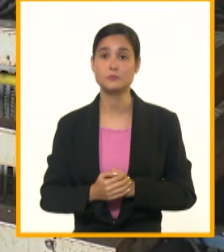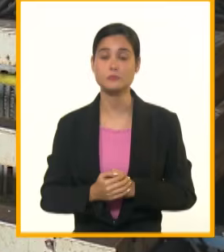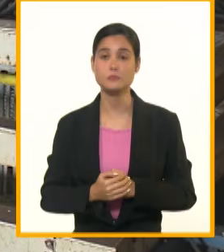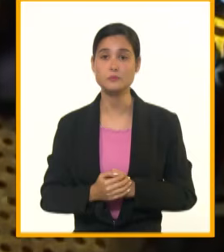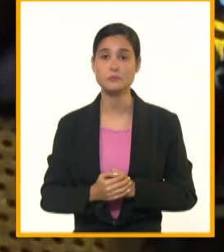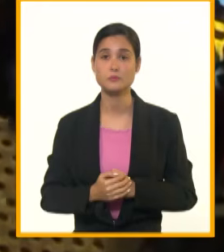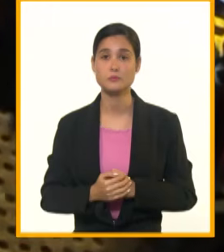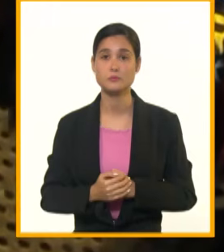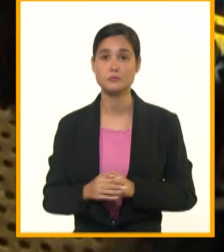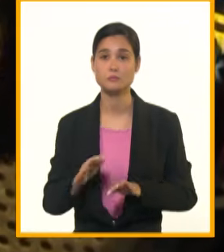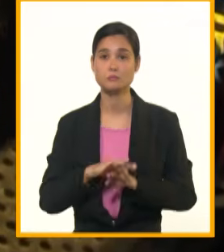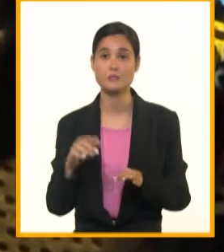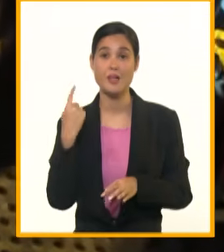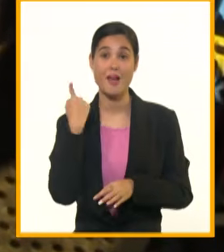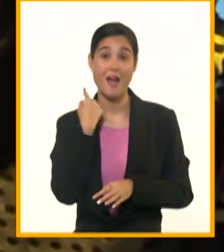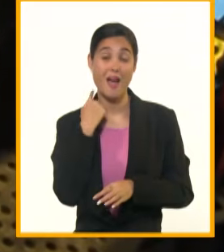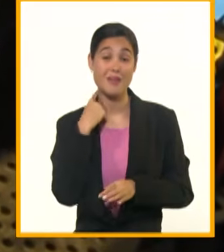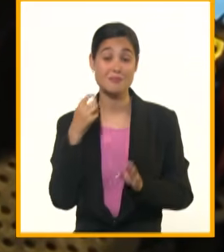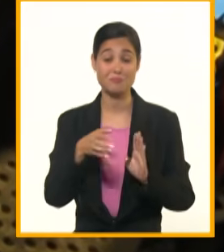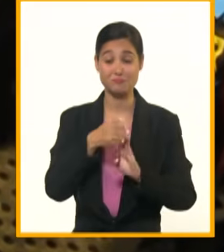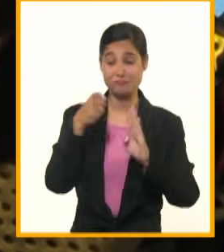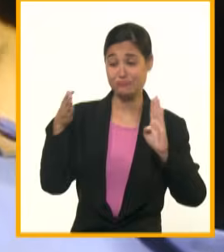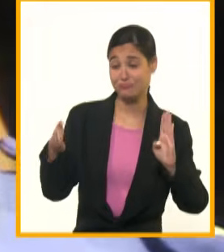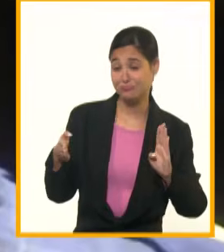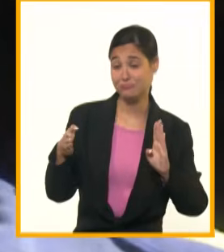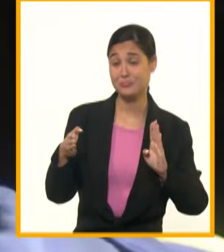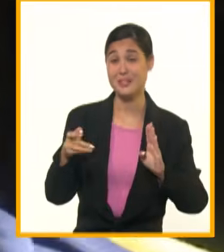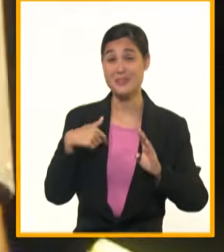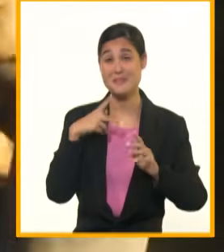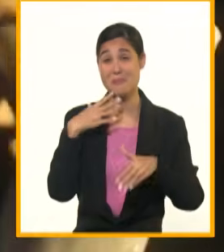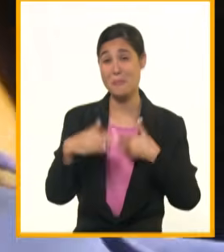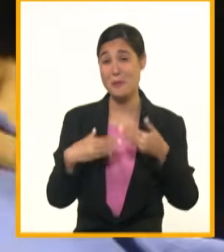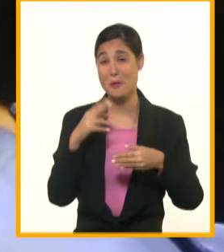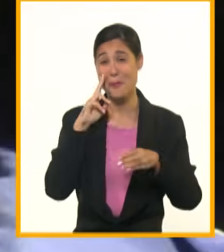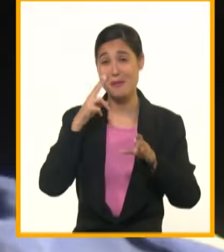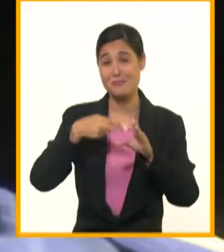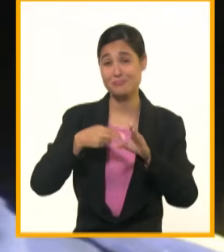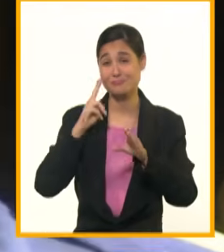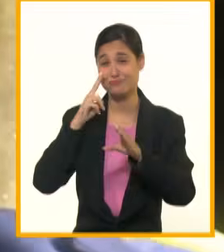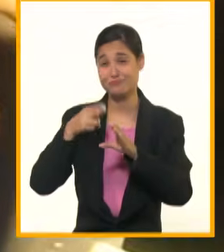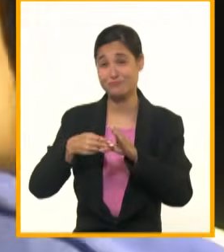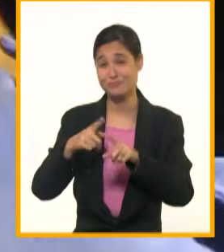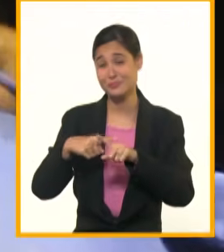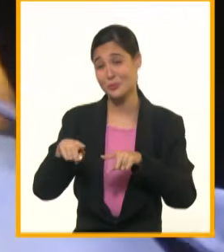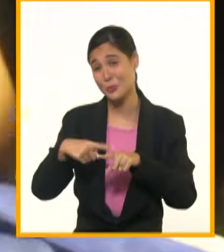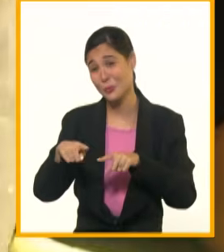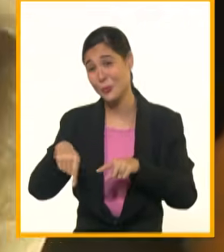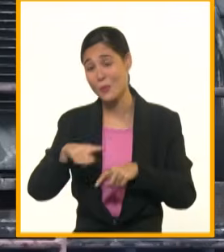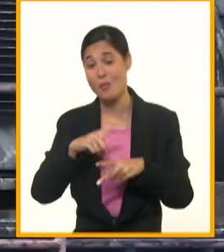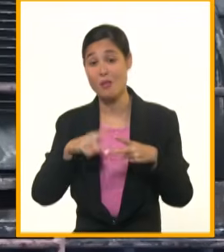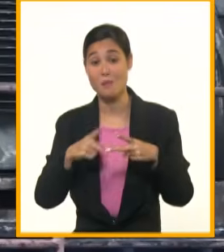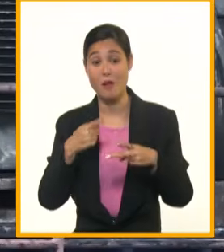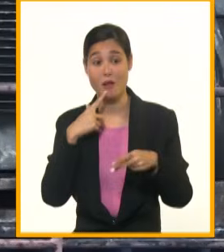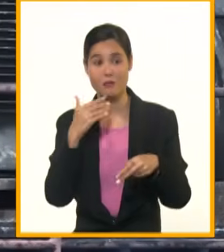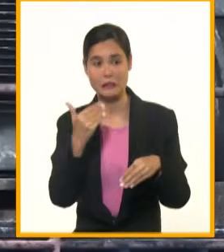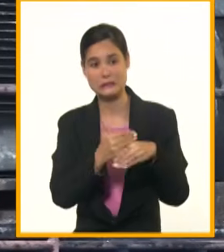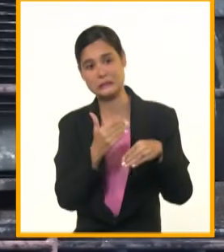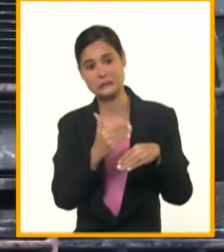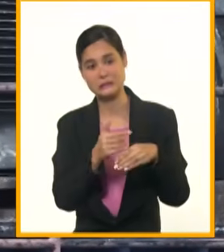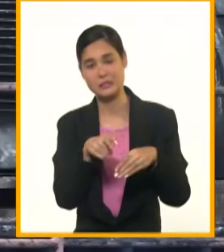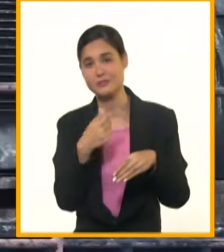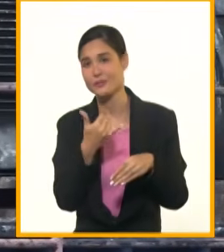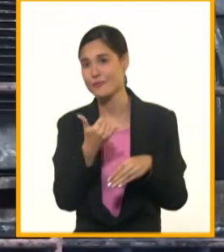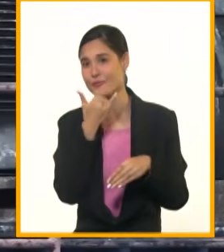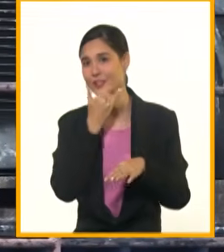En un año marcado por significativas limitaciones de combustible y las complejidades adicionales impuestas por el bloqueo que tensionaron al máximo